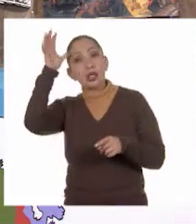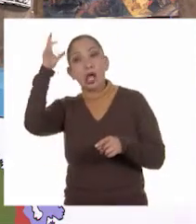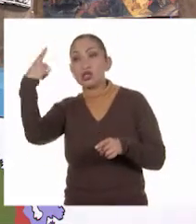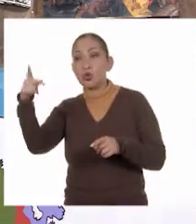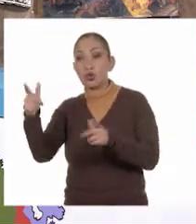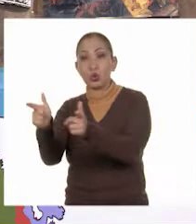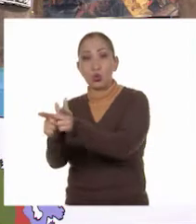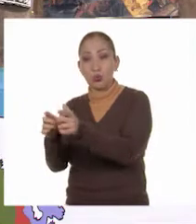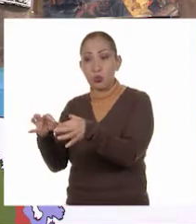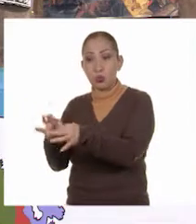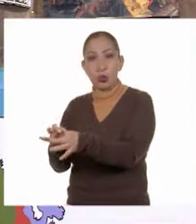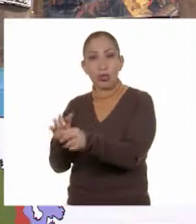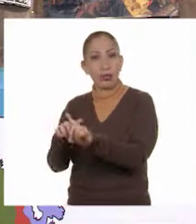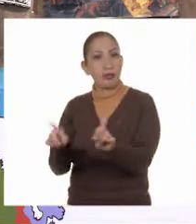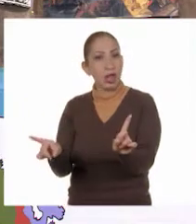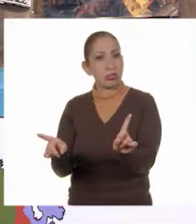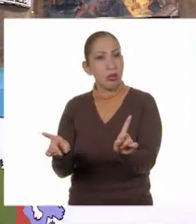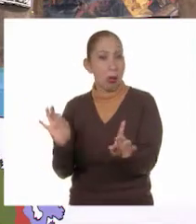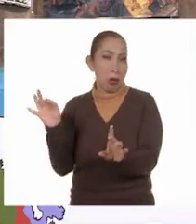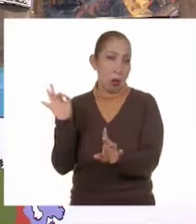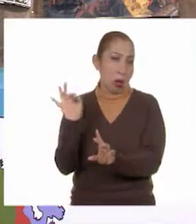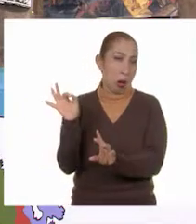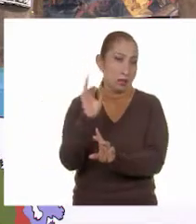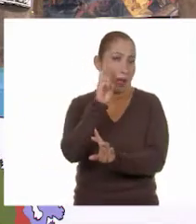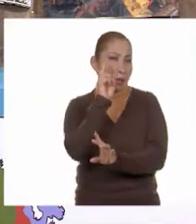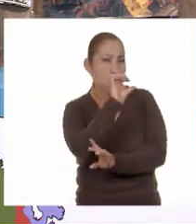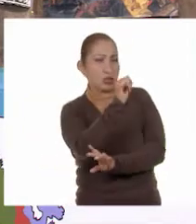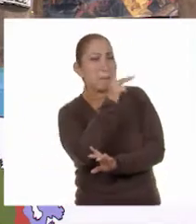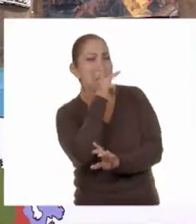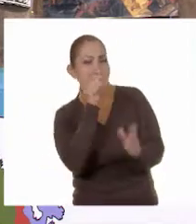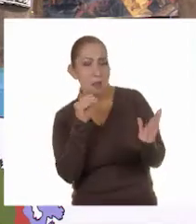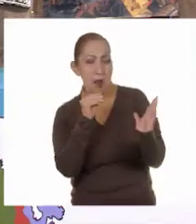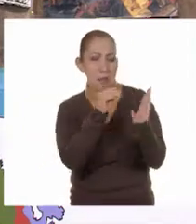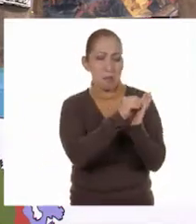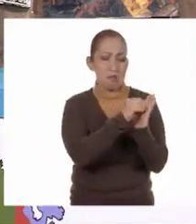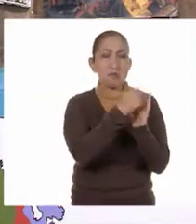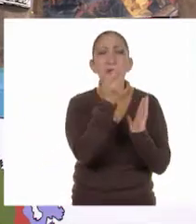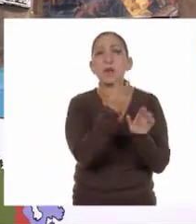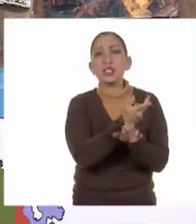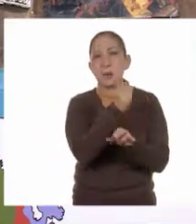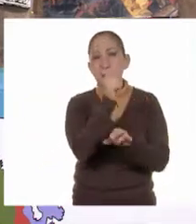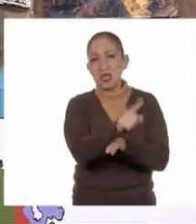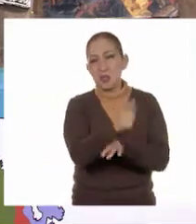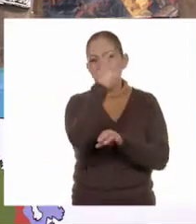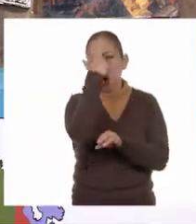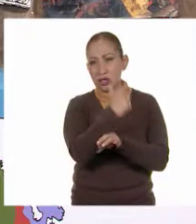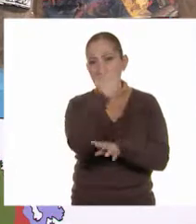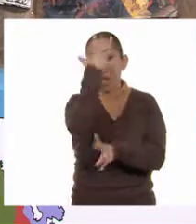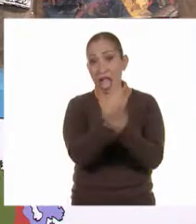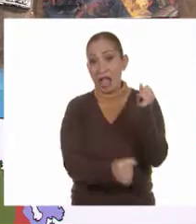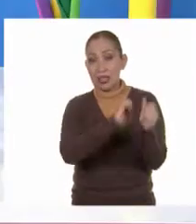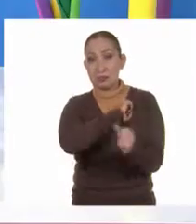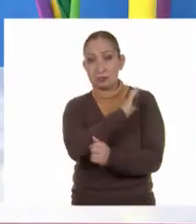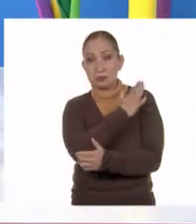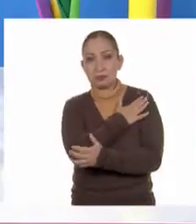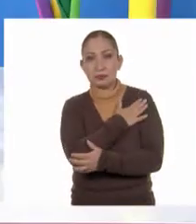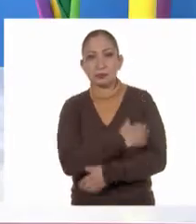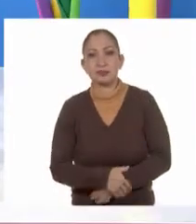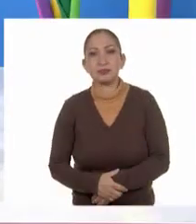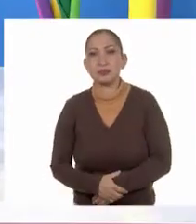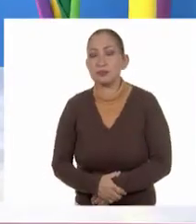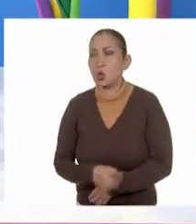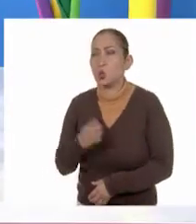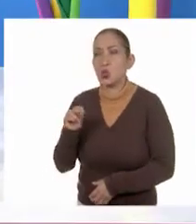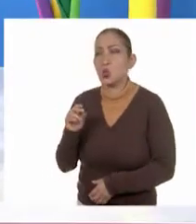aliados todo lo contrario. Quizá convenga buscar un nuevo término para hablar de lo que pasó esa noche en el Valle de México. No lo había